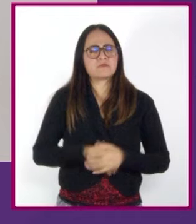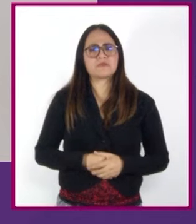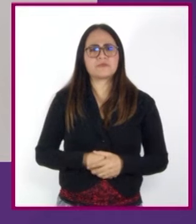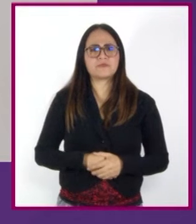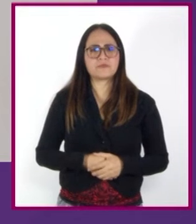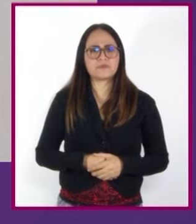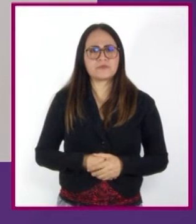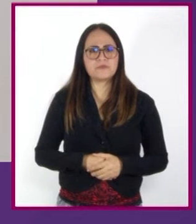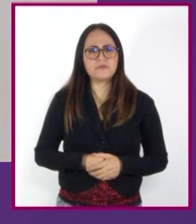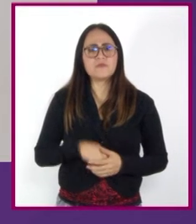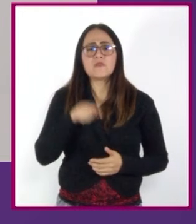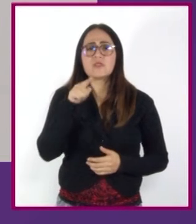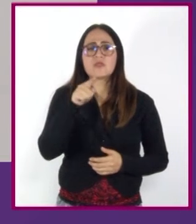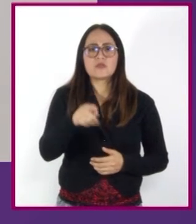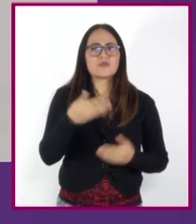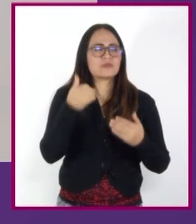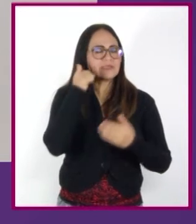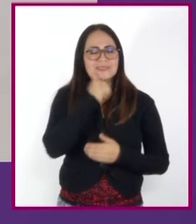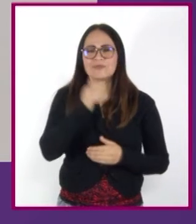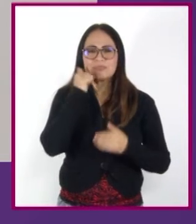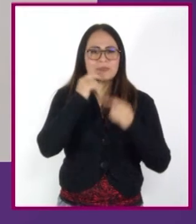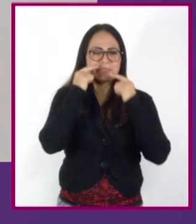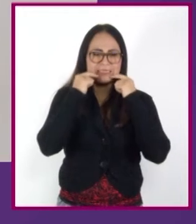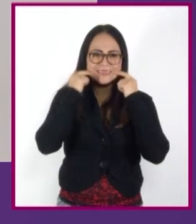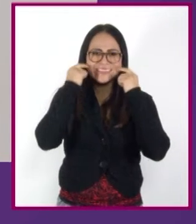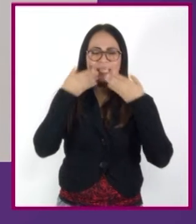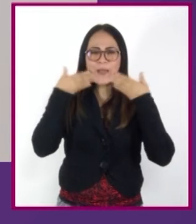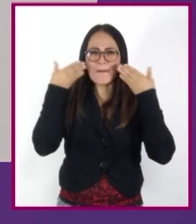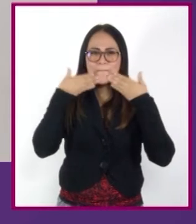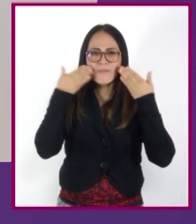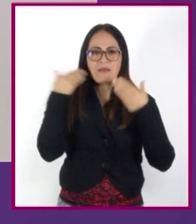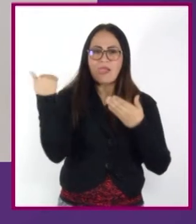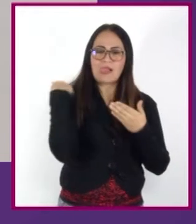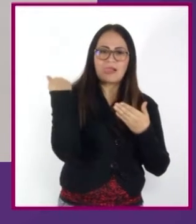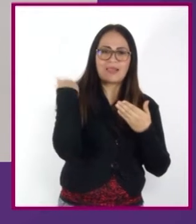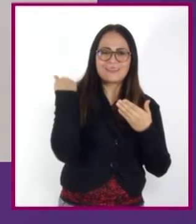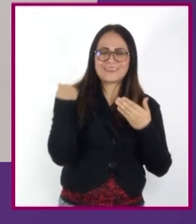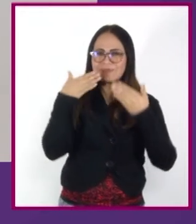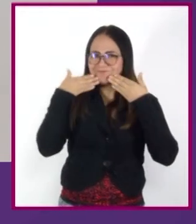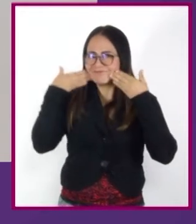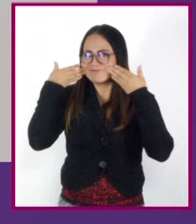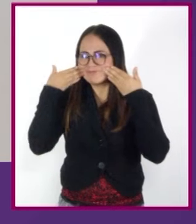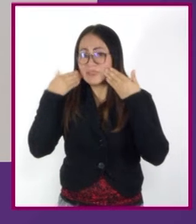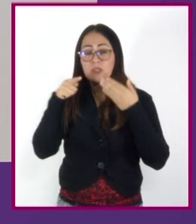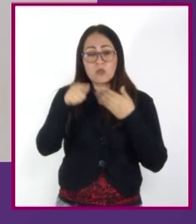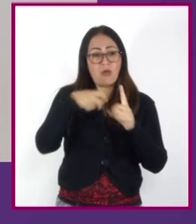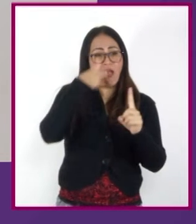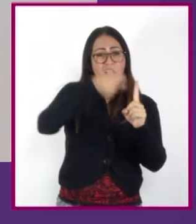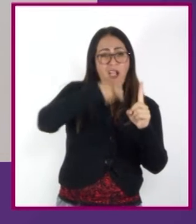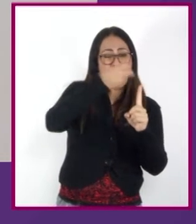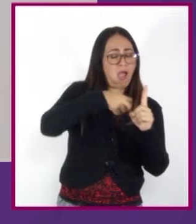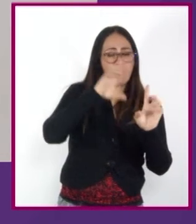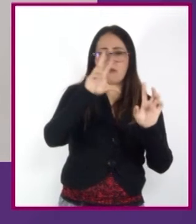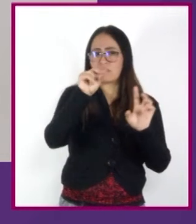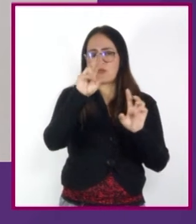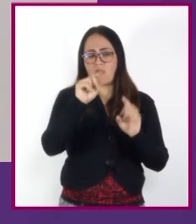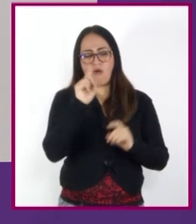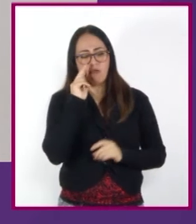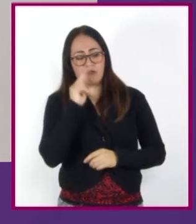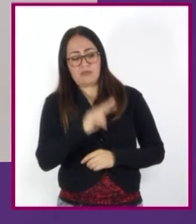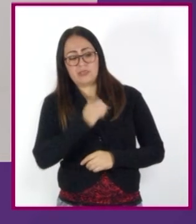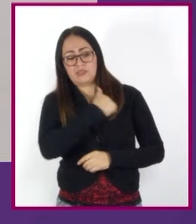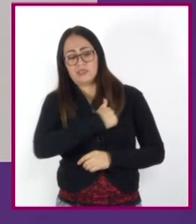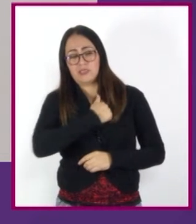Responde con amabilidad y una sonrisa a las peticiones. Evita burlarte o de tener lástima por las personas